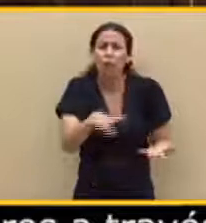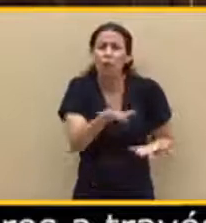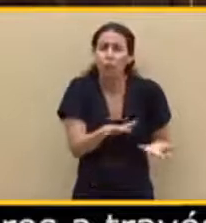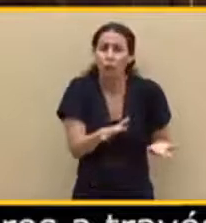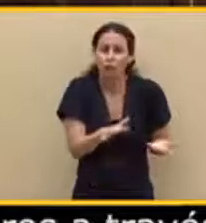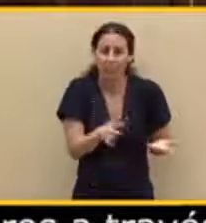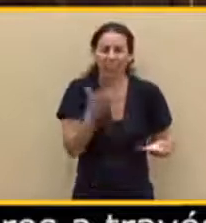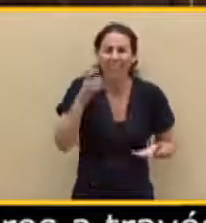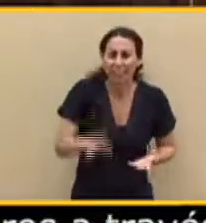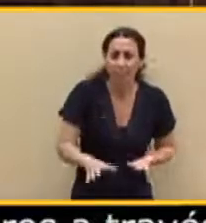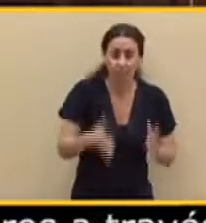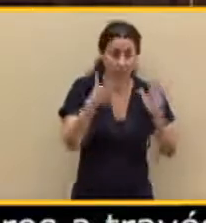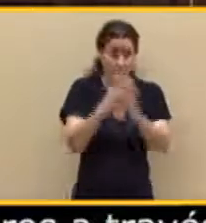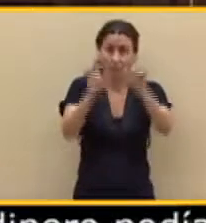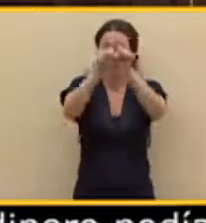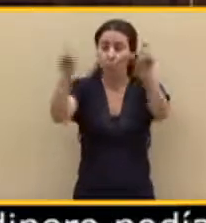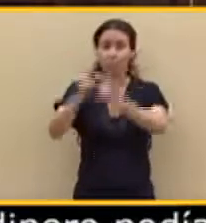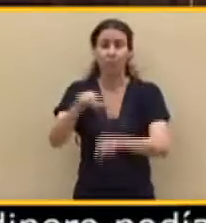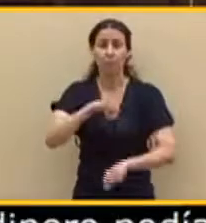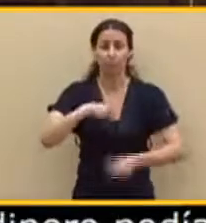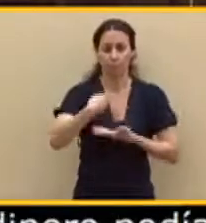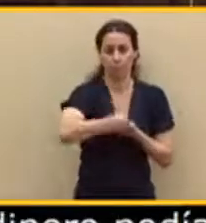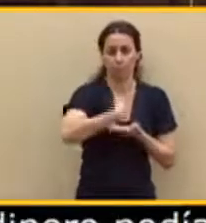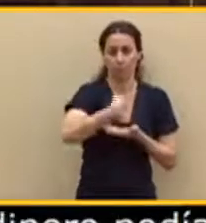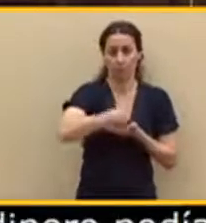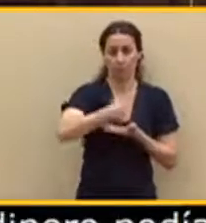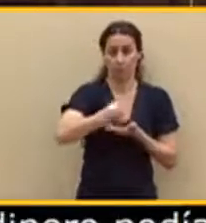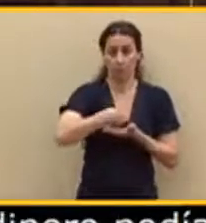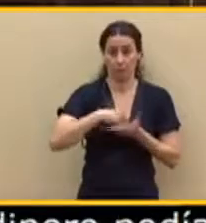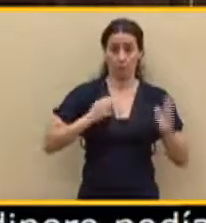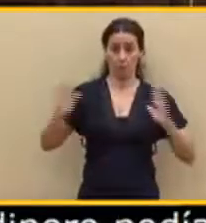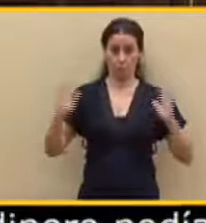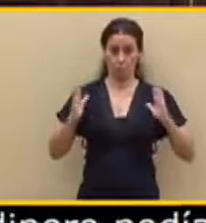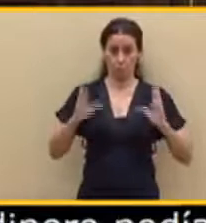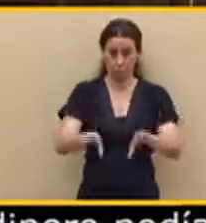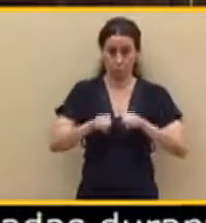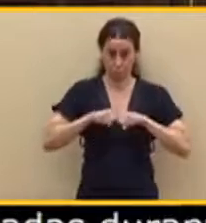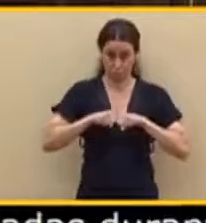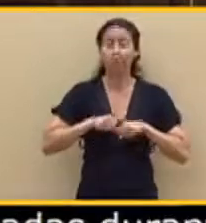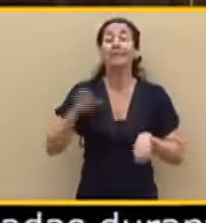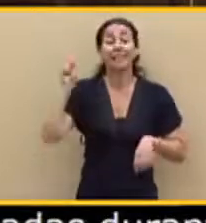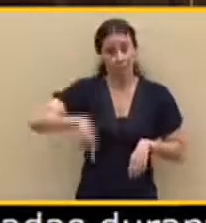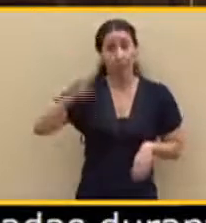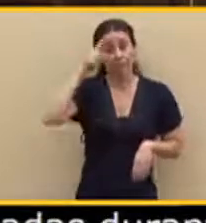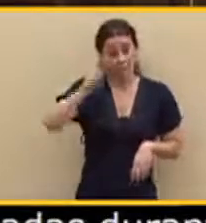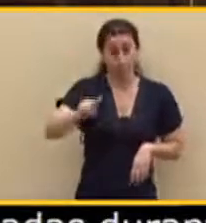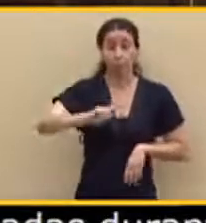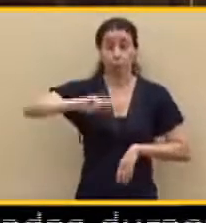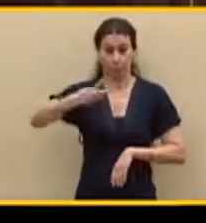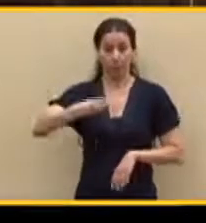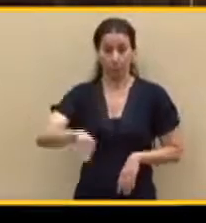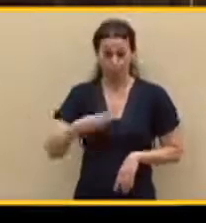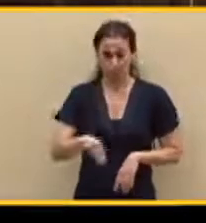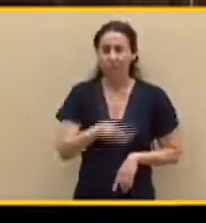que le realizaban las empresas privatizadas durante su propio mandato. También sabemos que, siendo vicepresidente, imponía